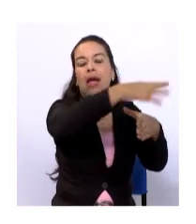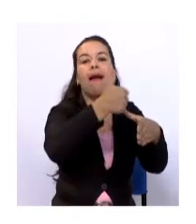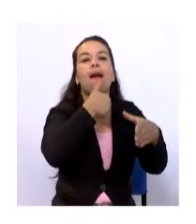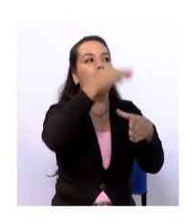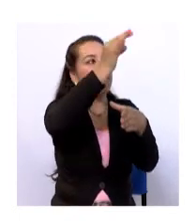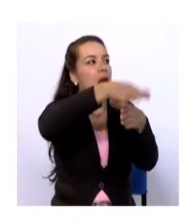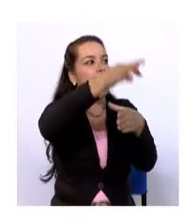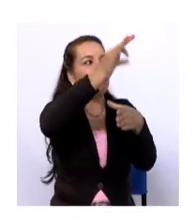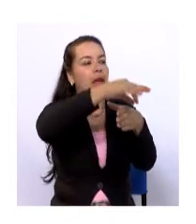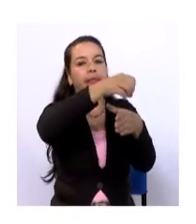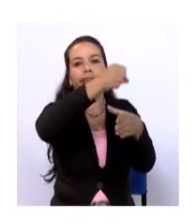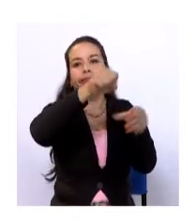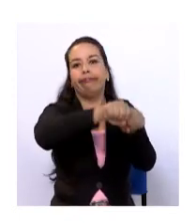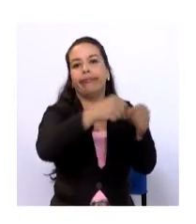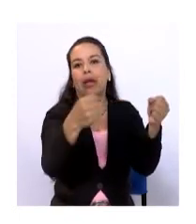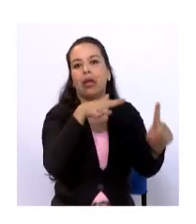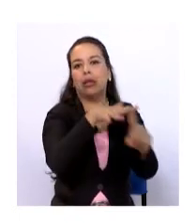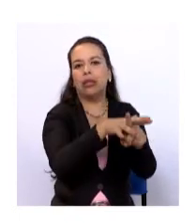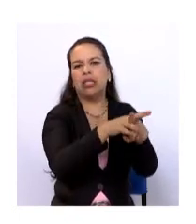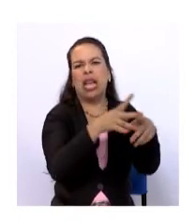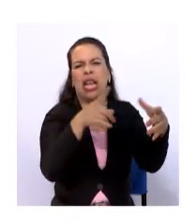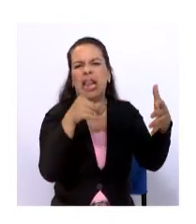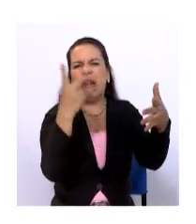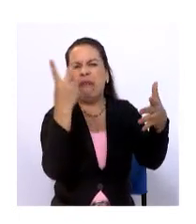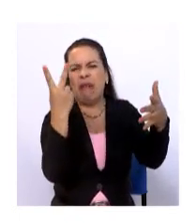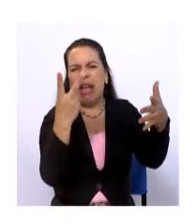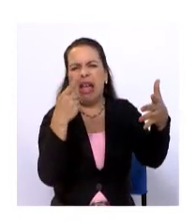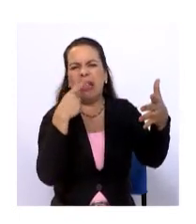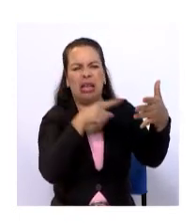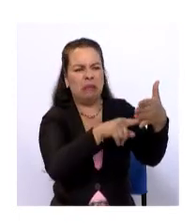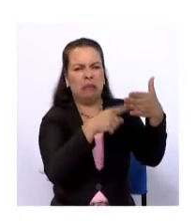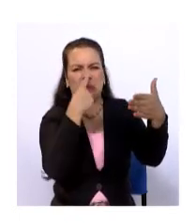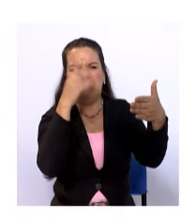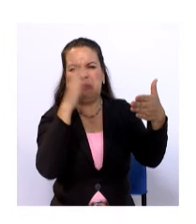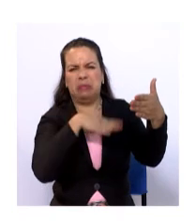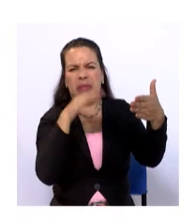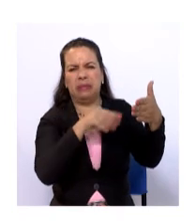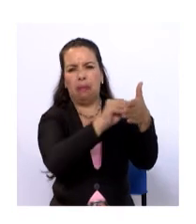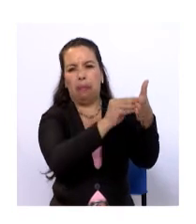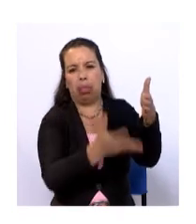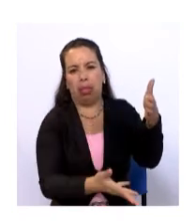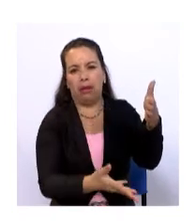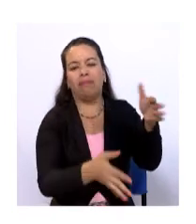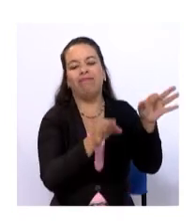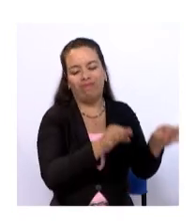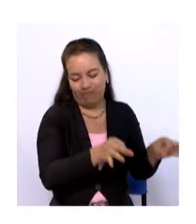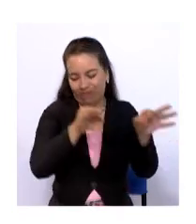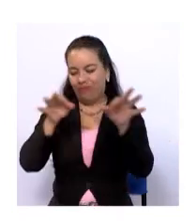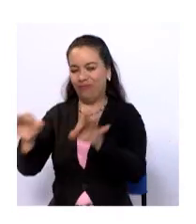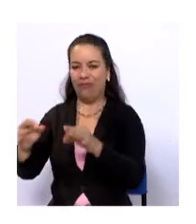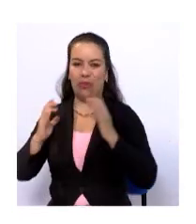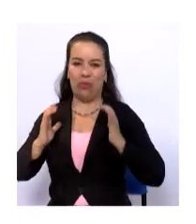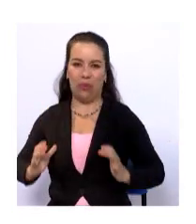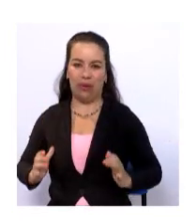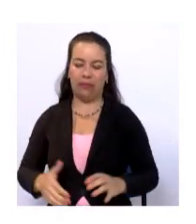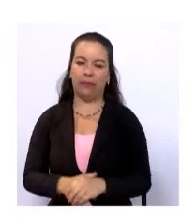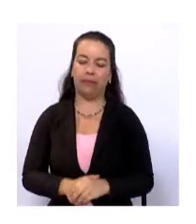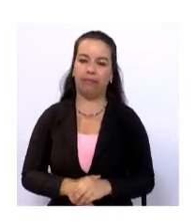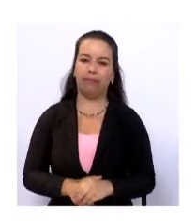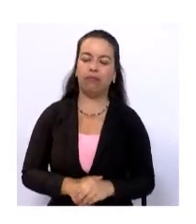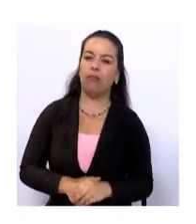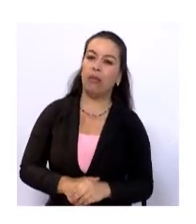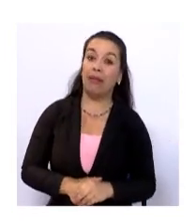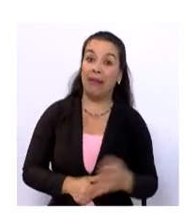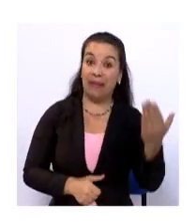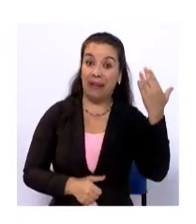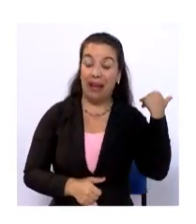solucionado ese problema entonces vemos múltiples ejemplos de esto también hablábamos ahorita pero